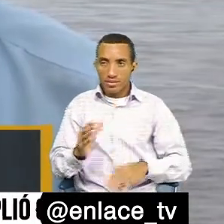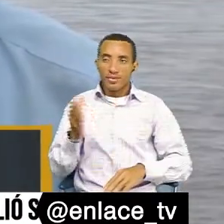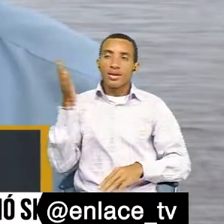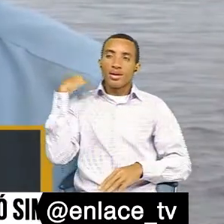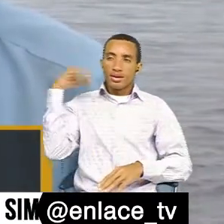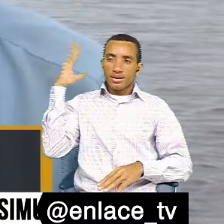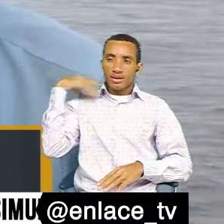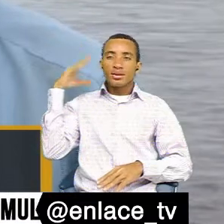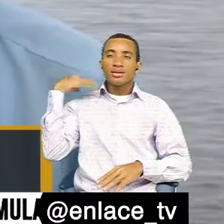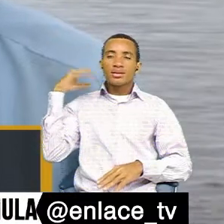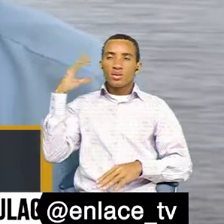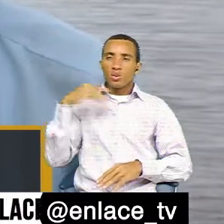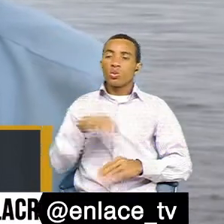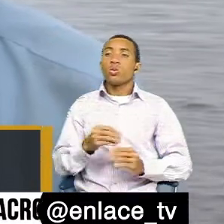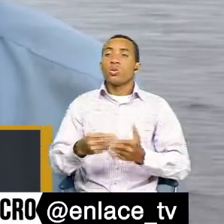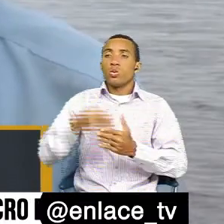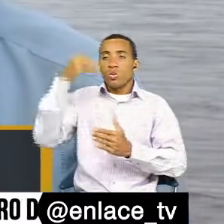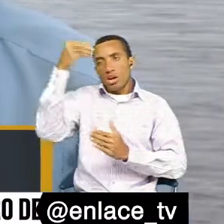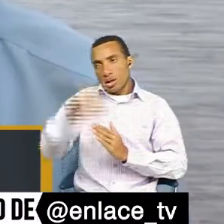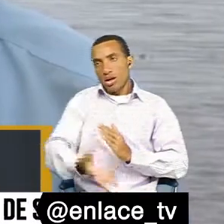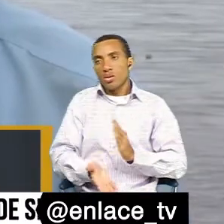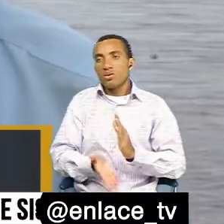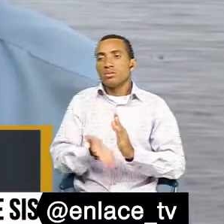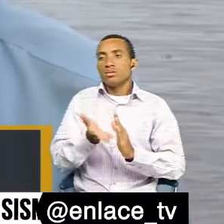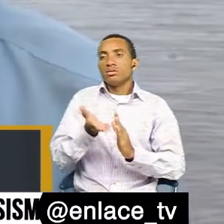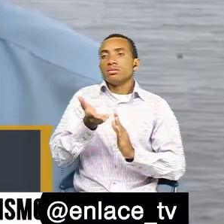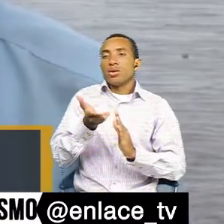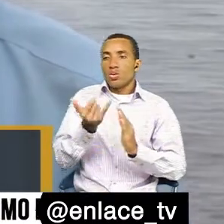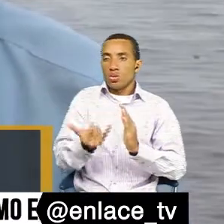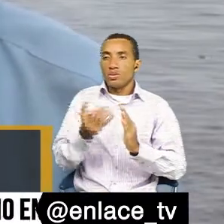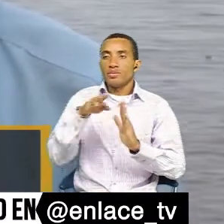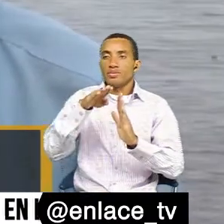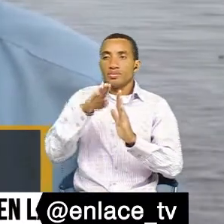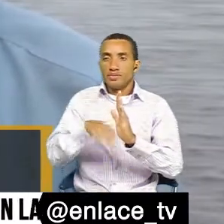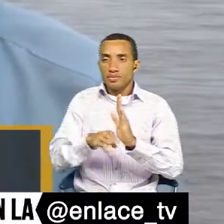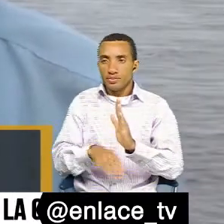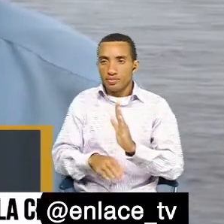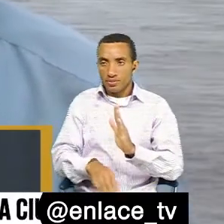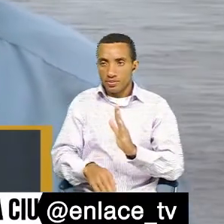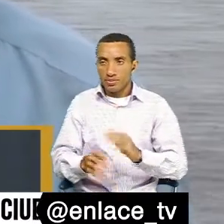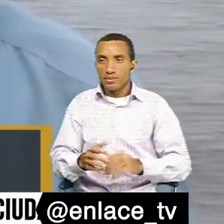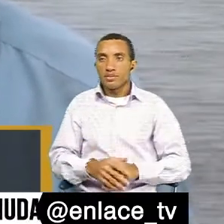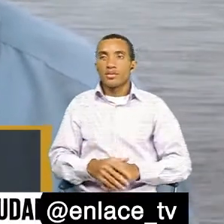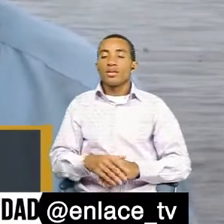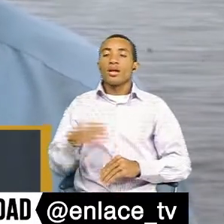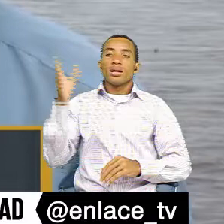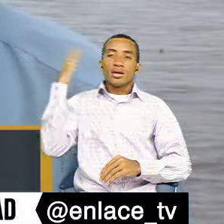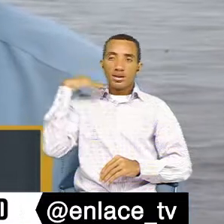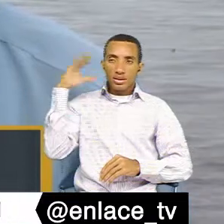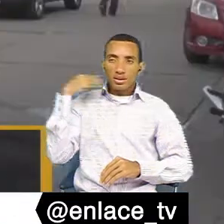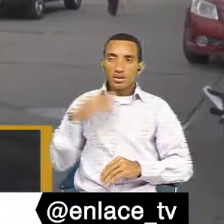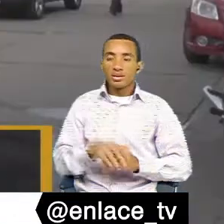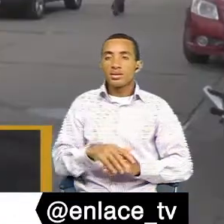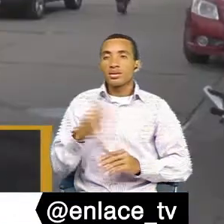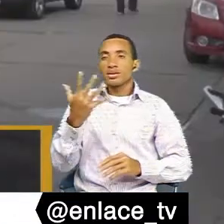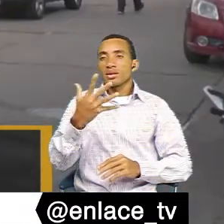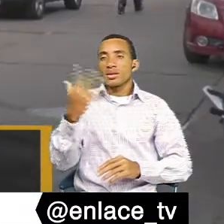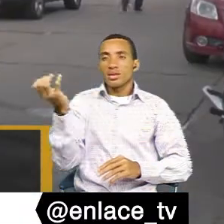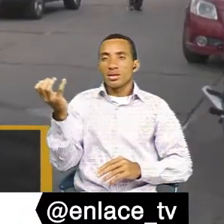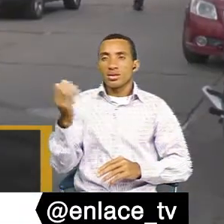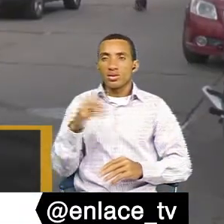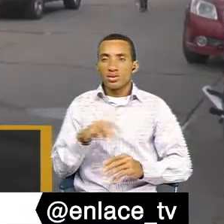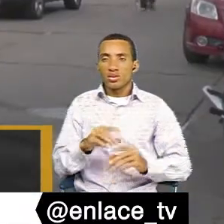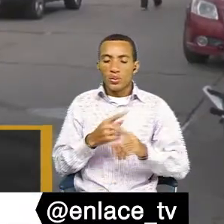los meses anteriores, que muchas veces nos decían que había pescado a 500 pesos, pero era un pescado